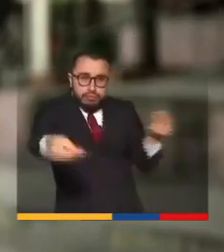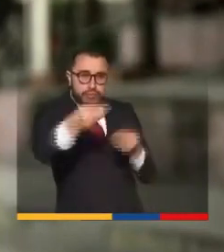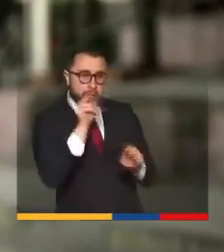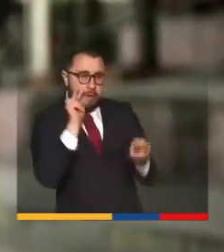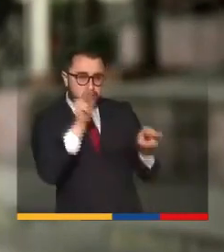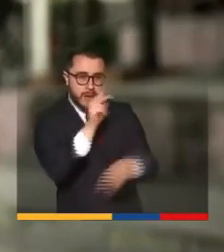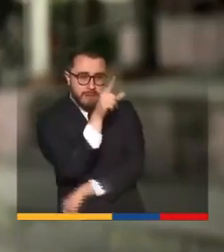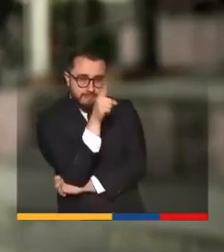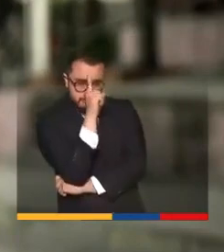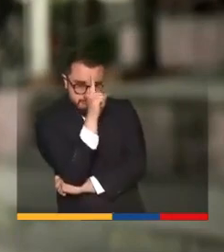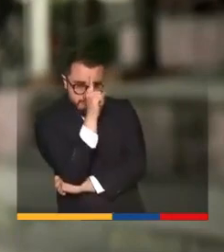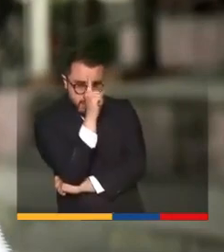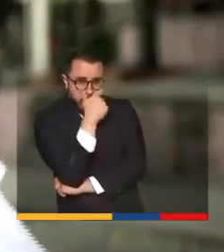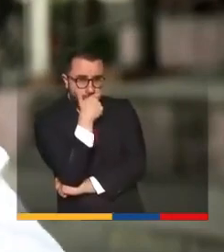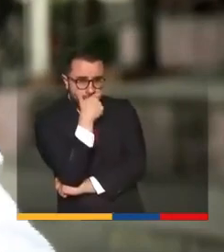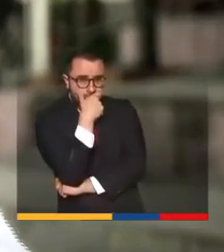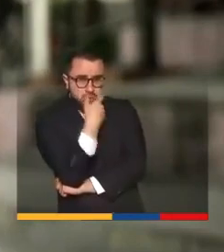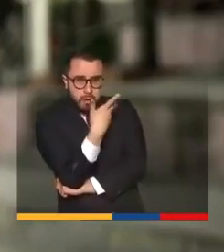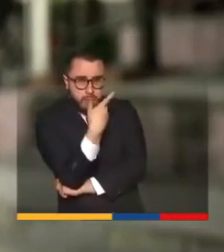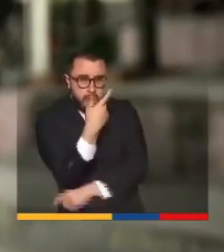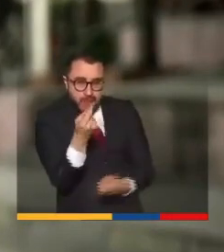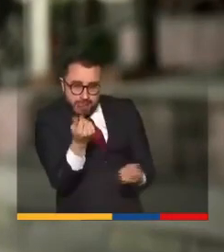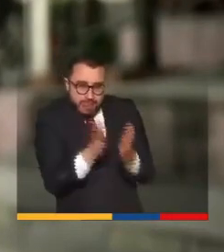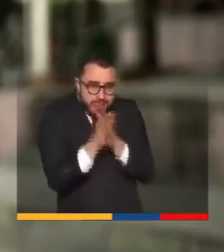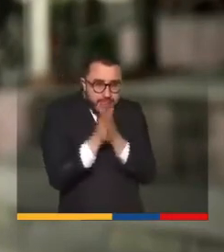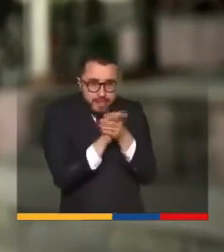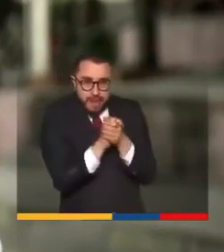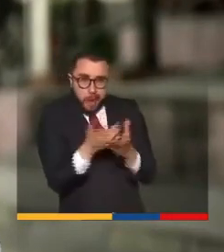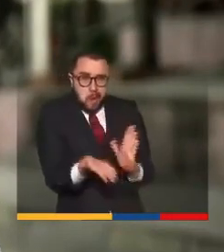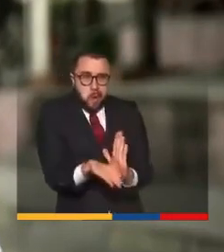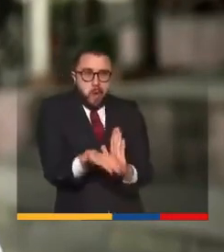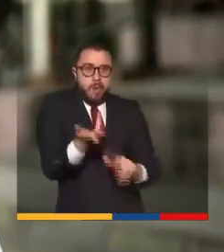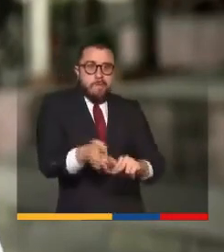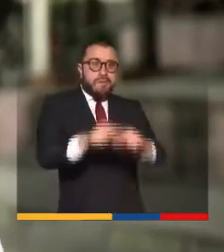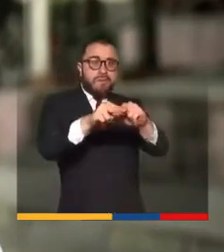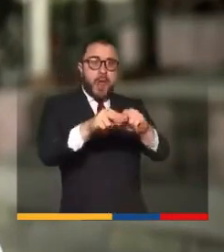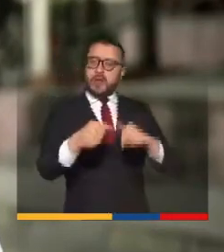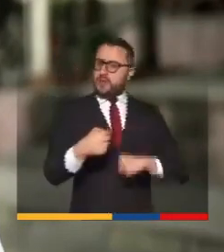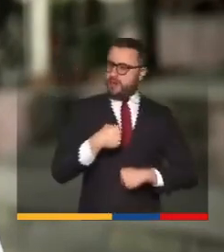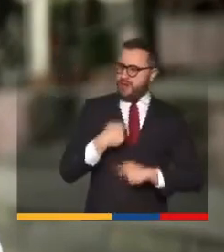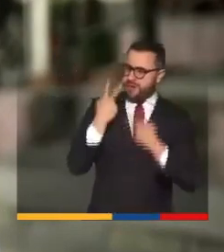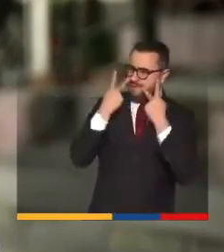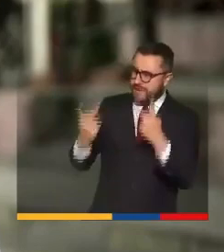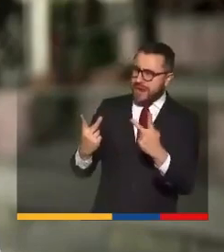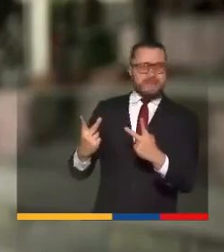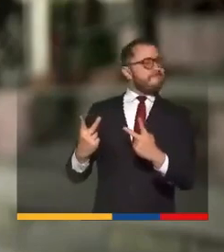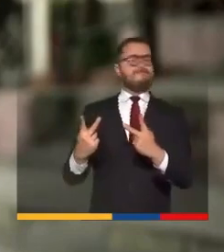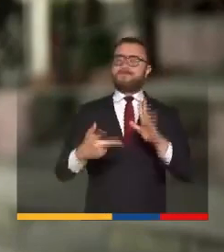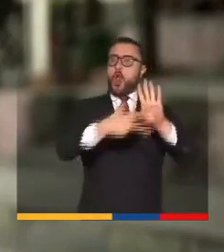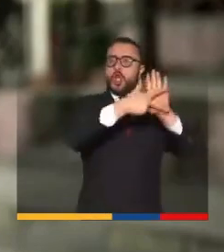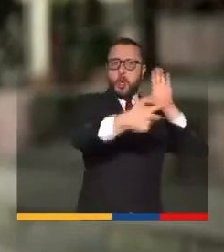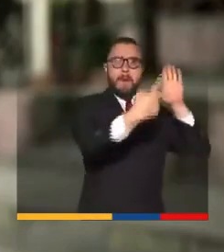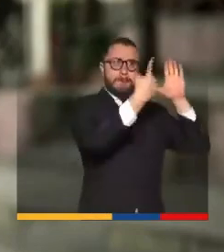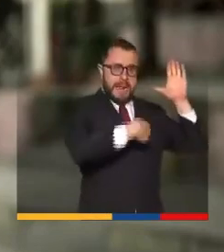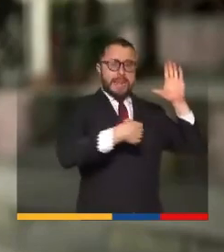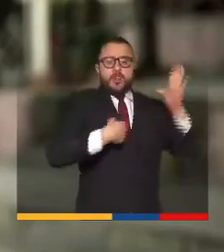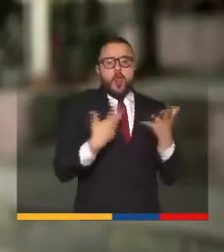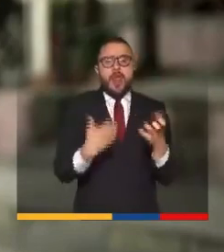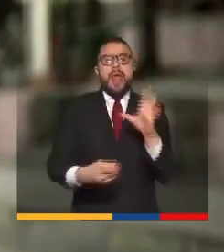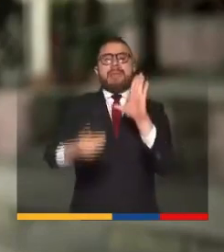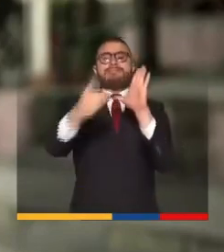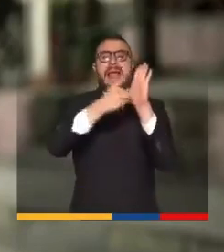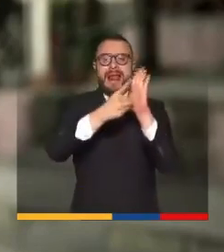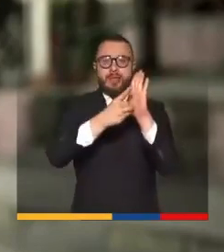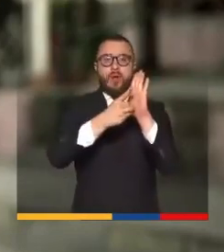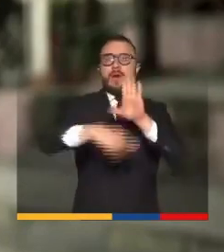que les permite especular. Cuando intenté a través de un decreto, como ordena la Constitución,